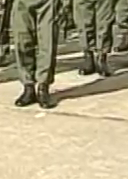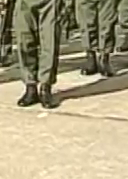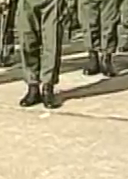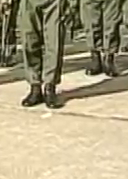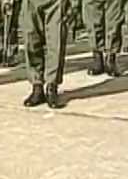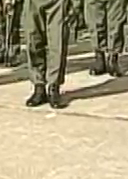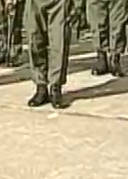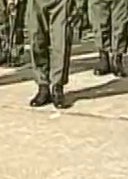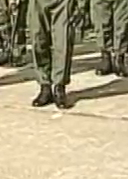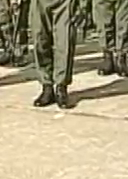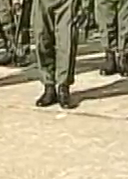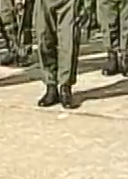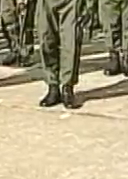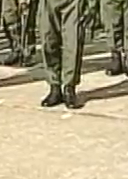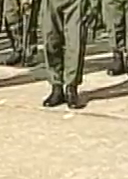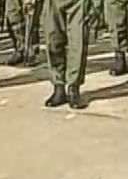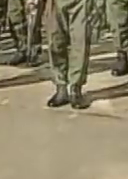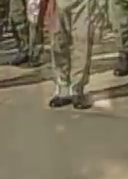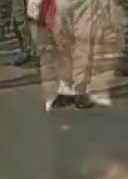que yo,